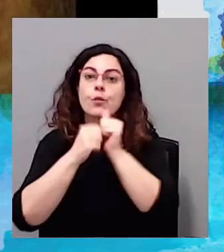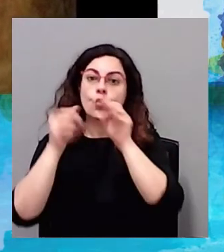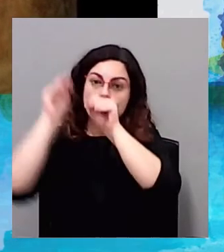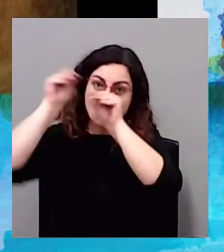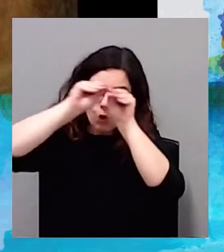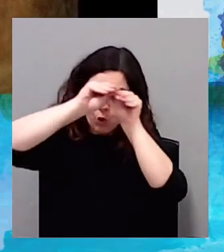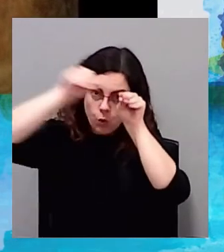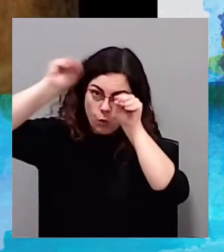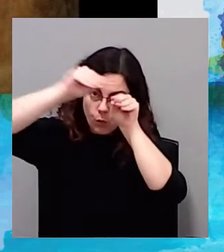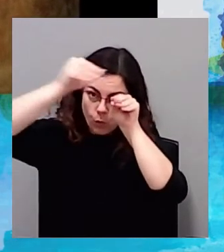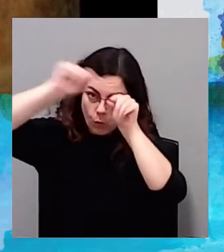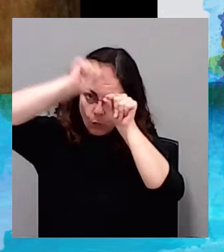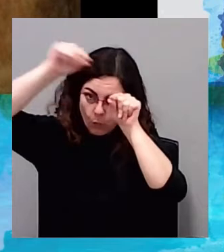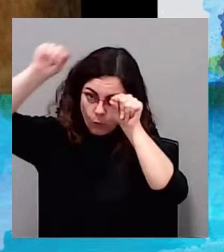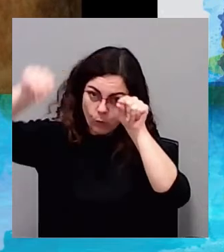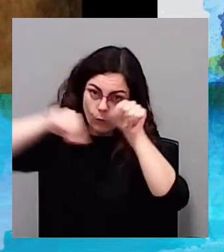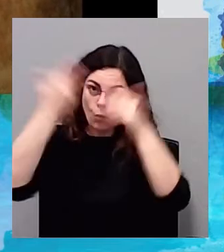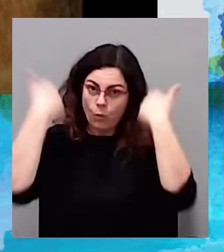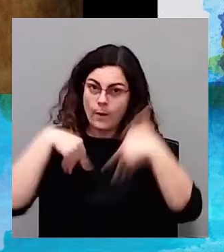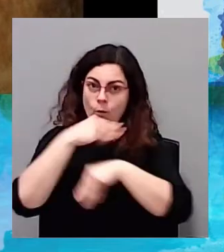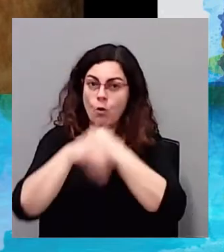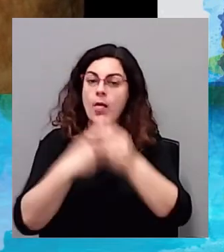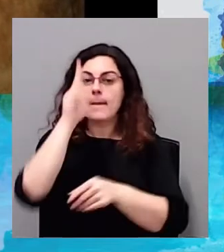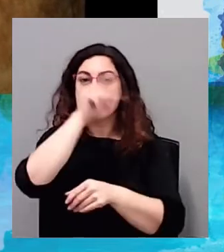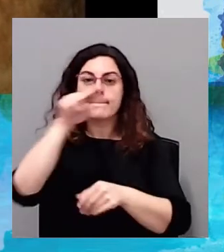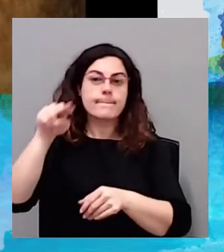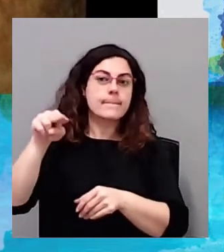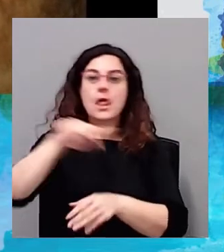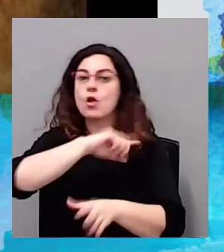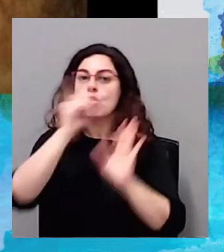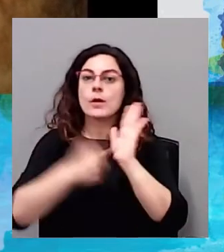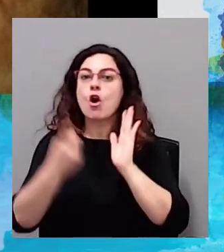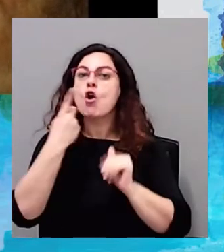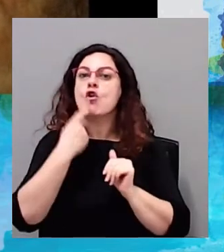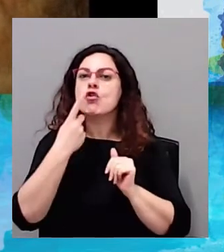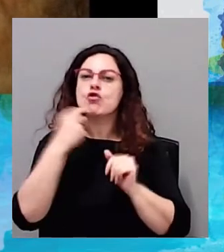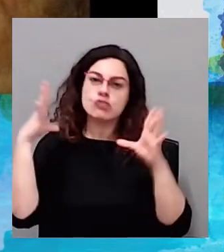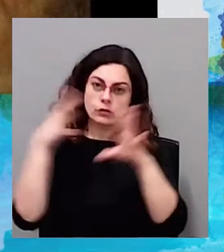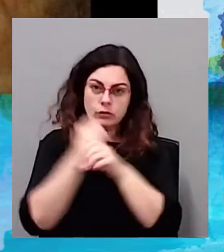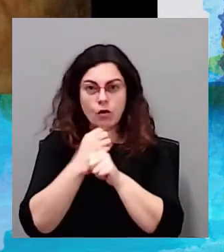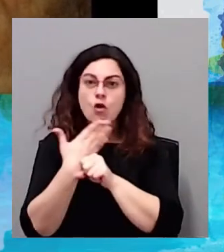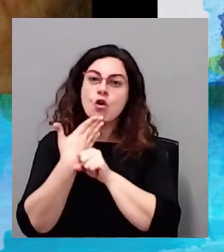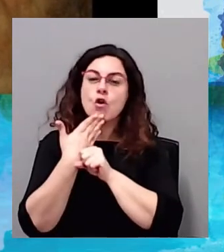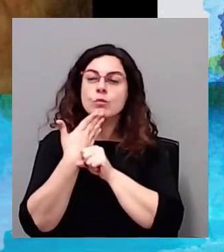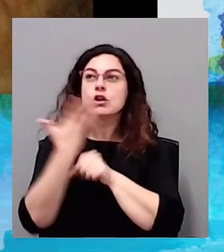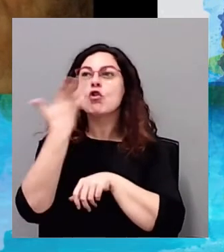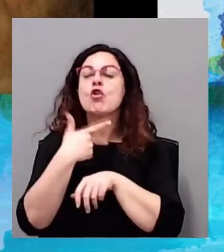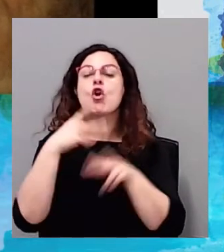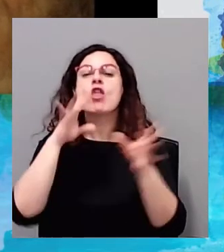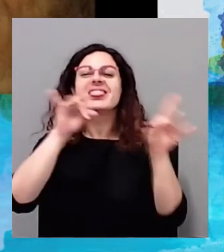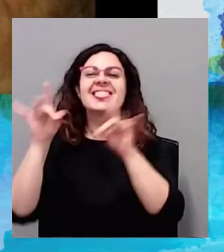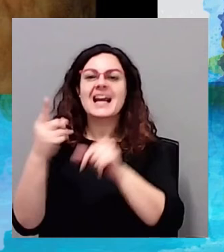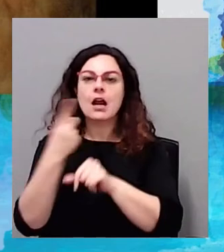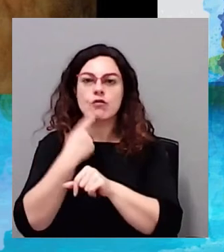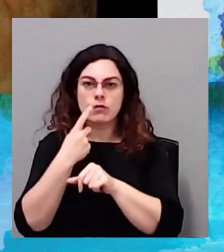las partes del cuerpo, pintado enteramente de color rojo teja, como el color de la tierra roja. Aunque